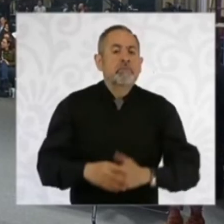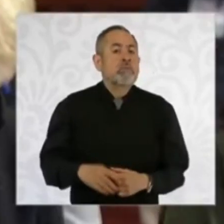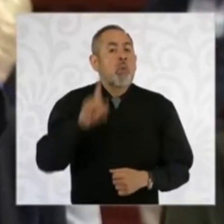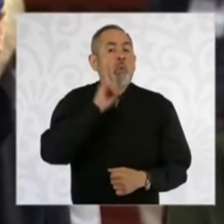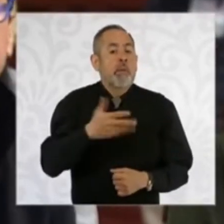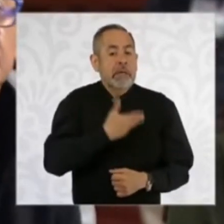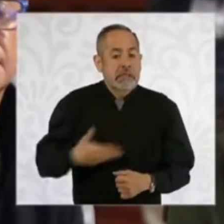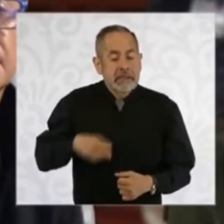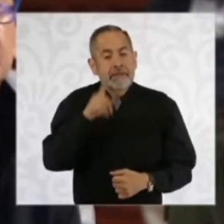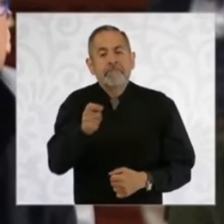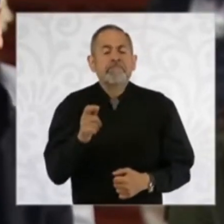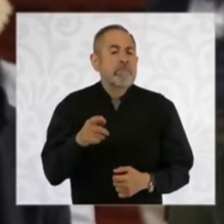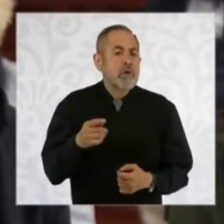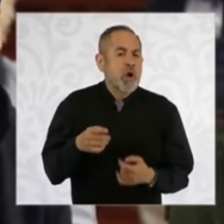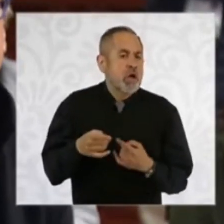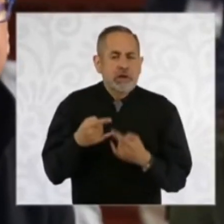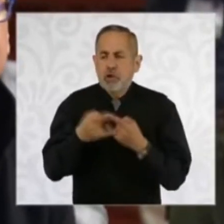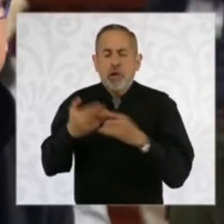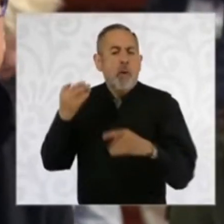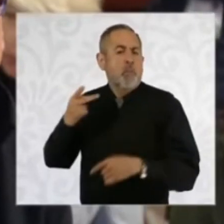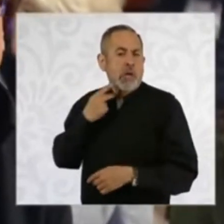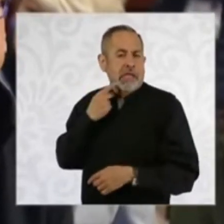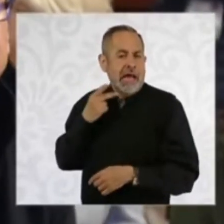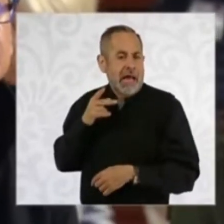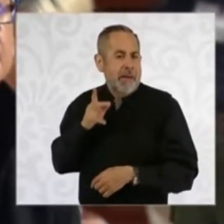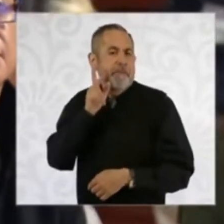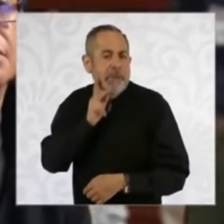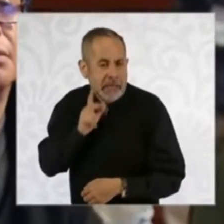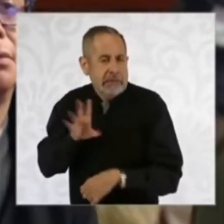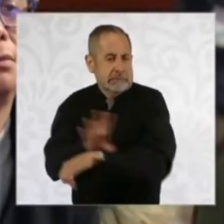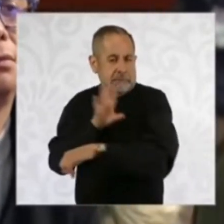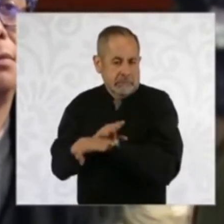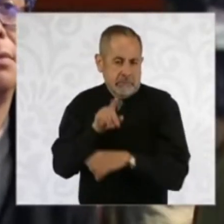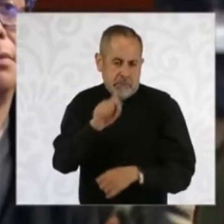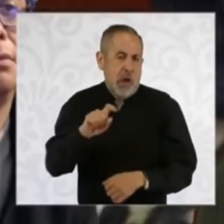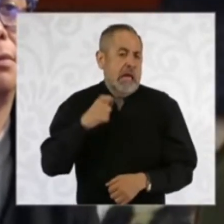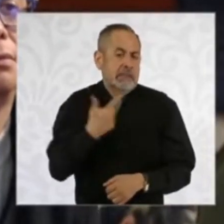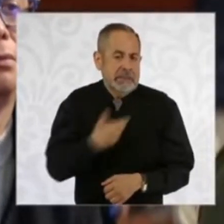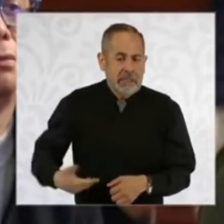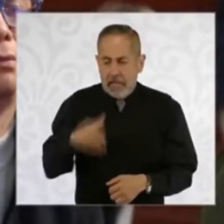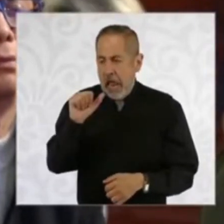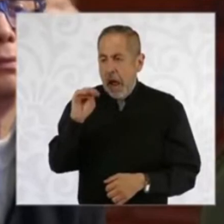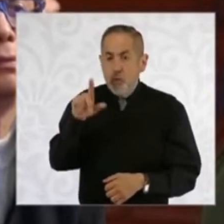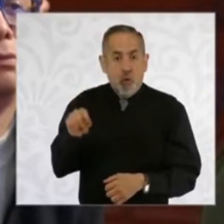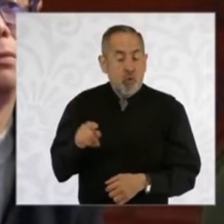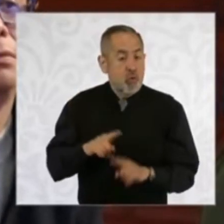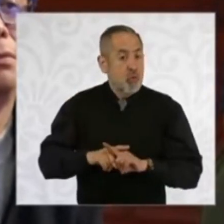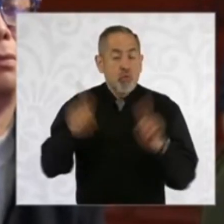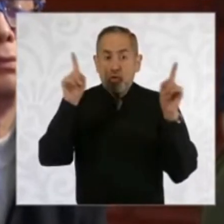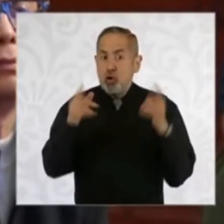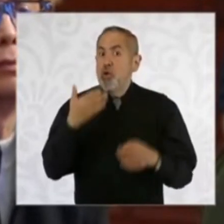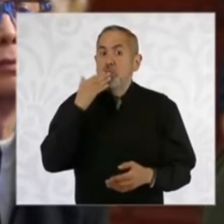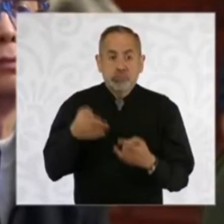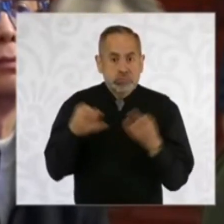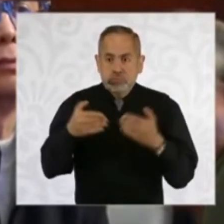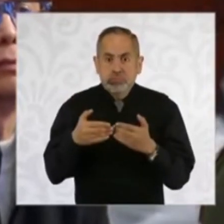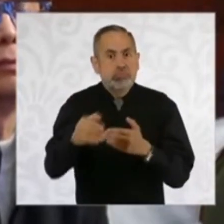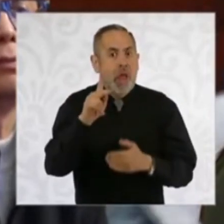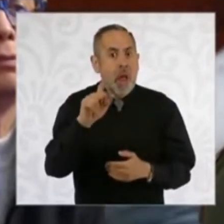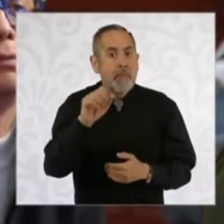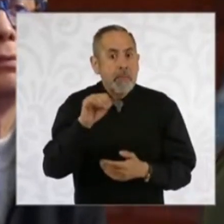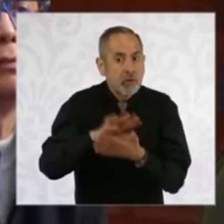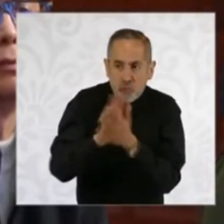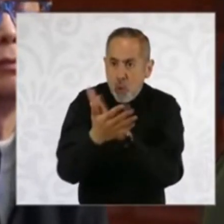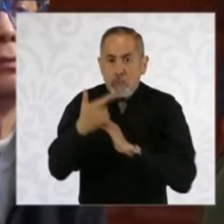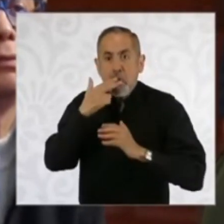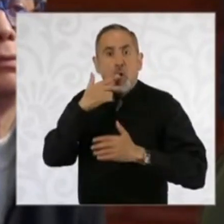Presidenta, el antecedente de la política energética y petrolera que dejó el presidente Andrés Manuel López Obrador marcó un precedente con la recuperación de Pemex y Comisión Federal